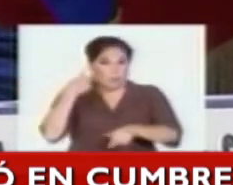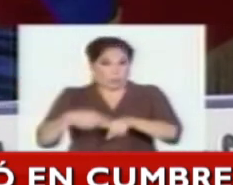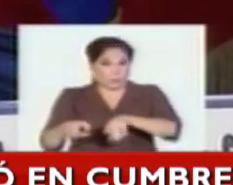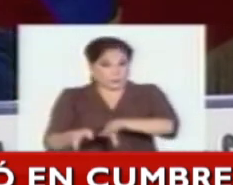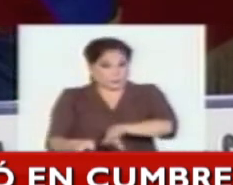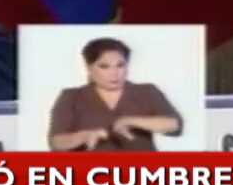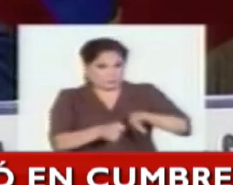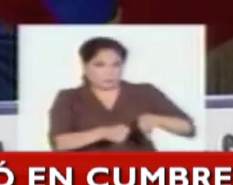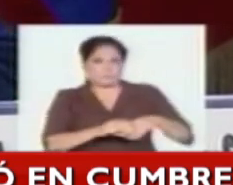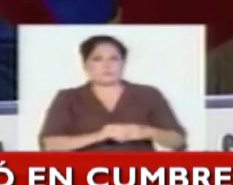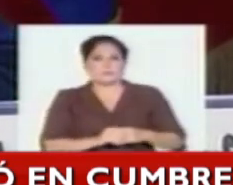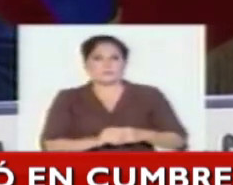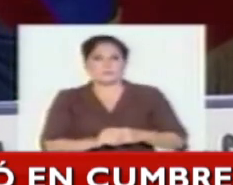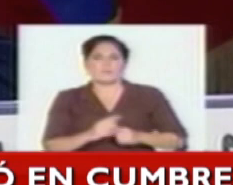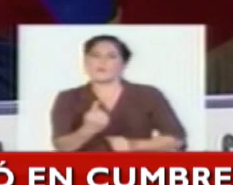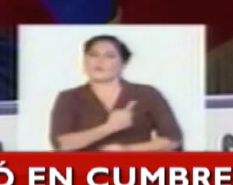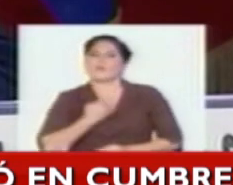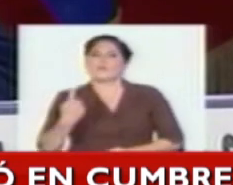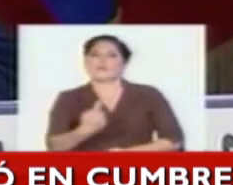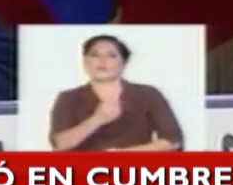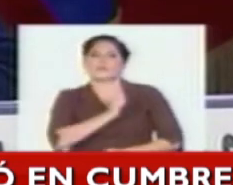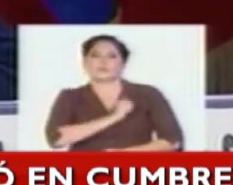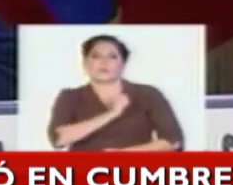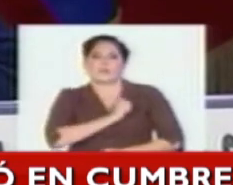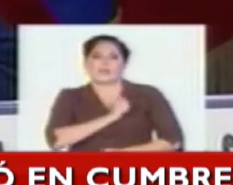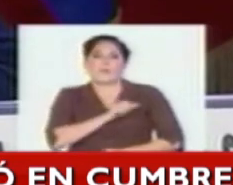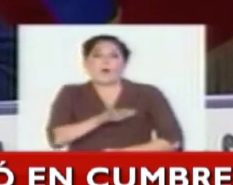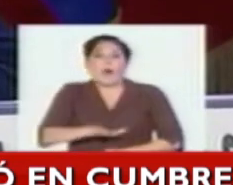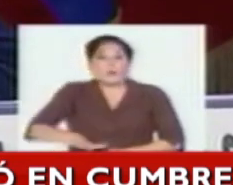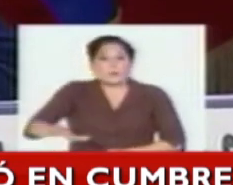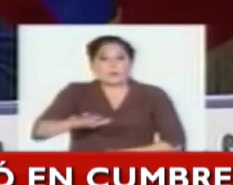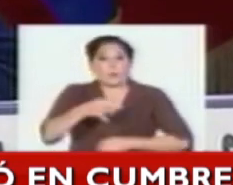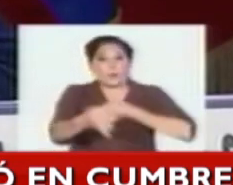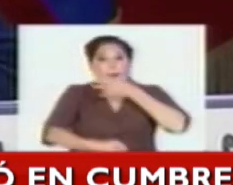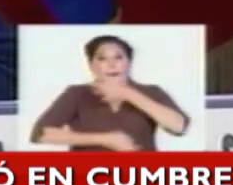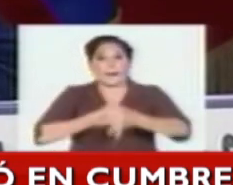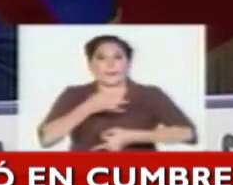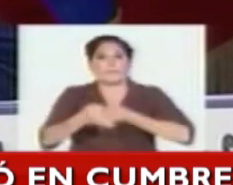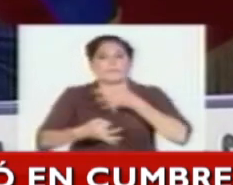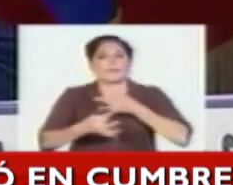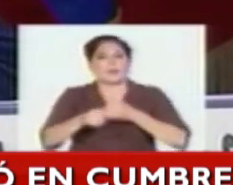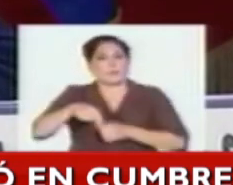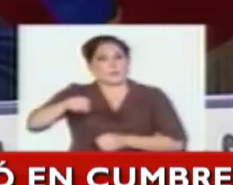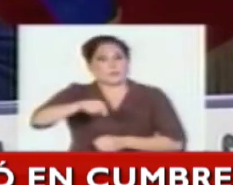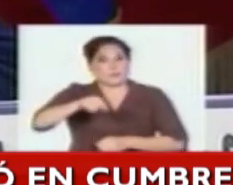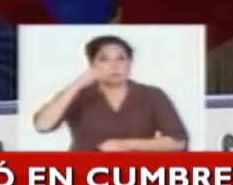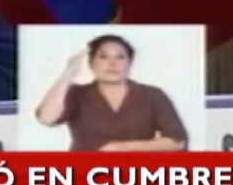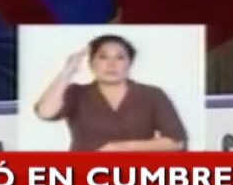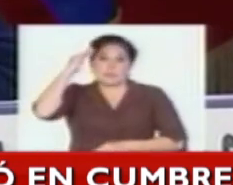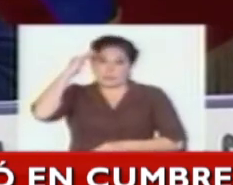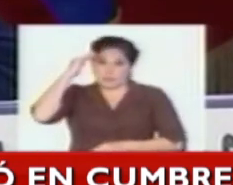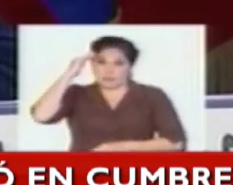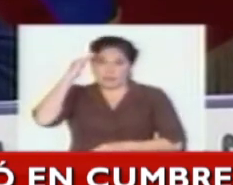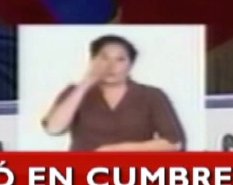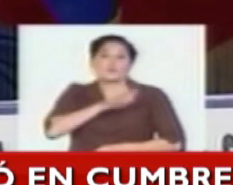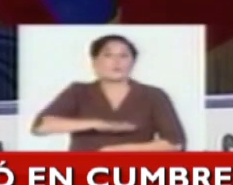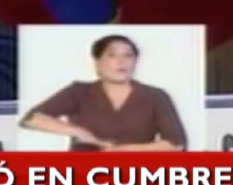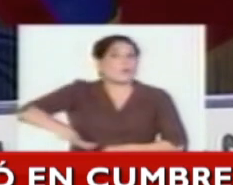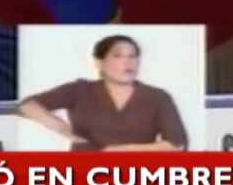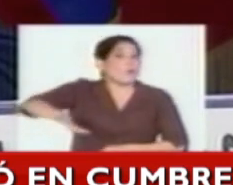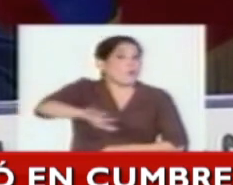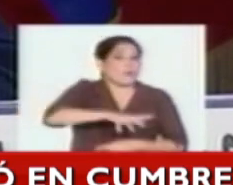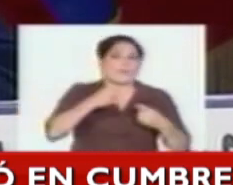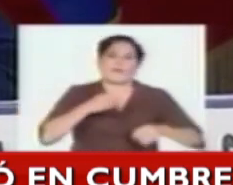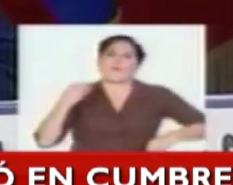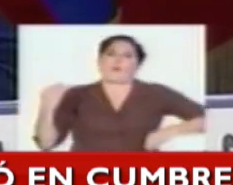queremos trasladarle a todos la firme convicción de que todos tenemos que